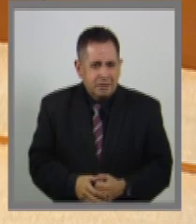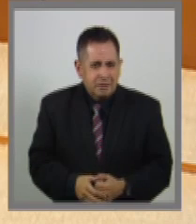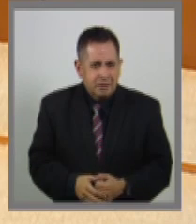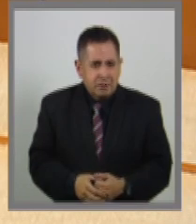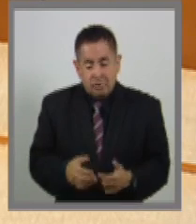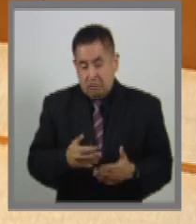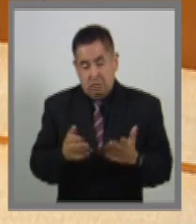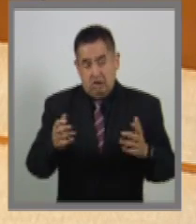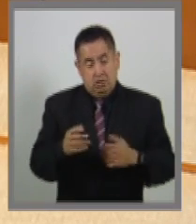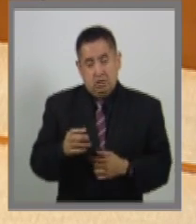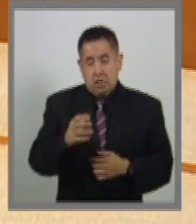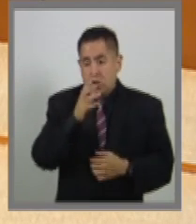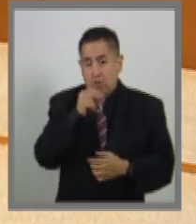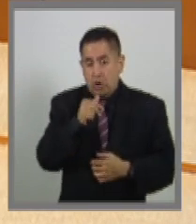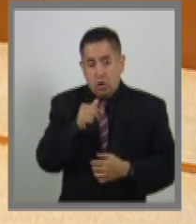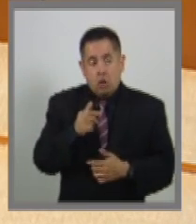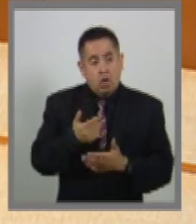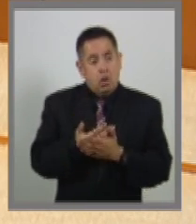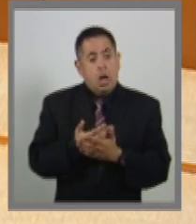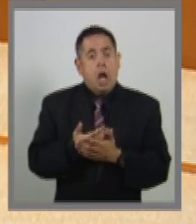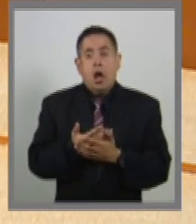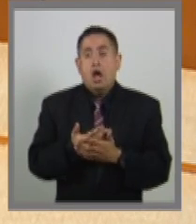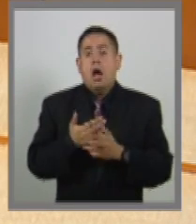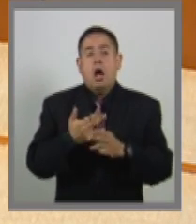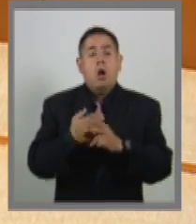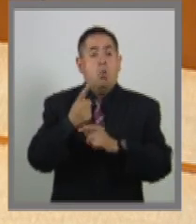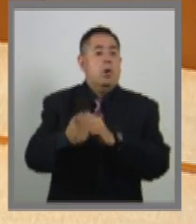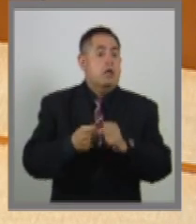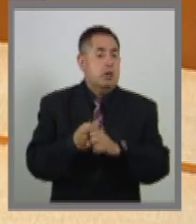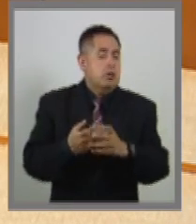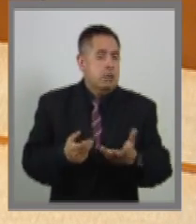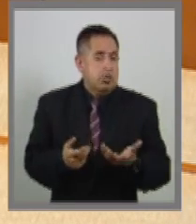Ahora no puedo esperar a seguir